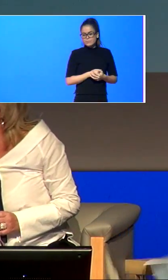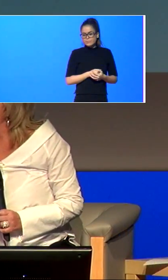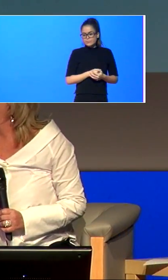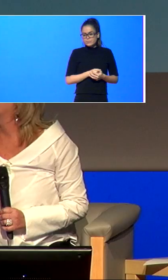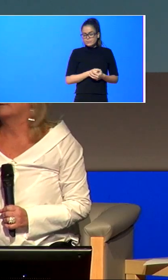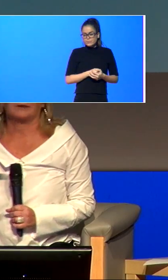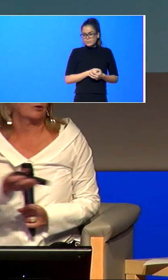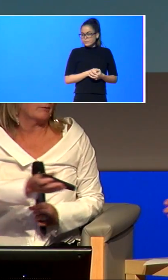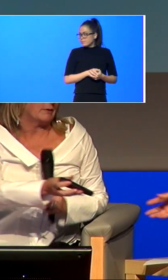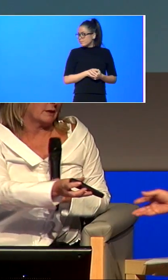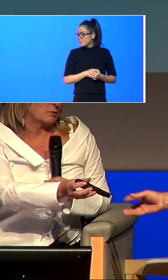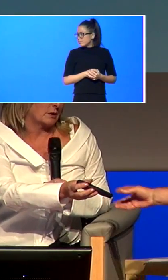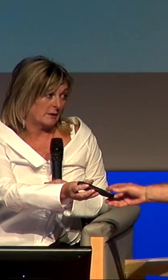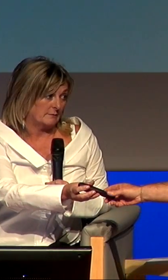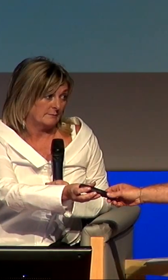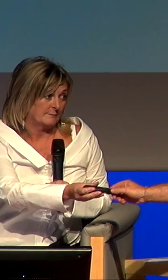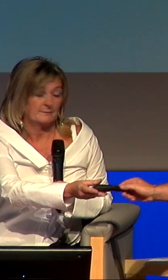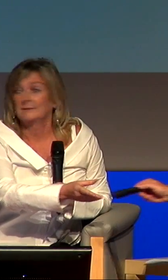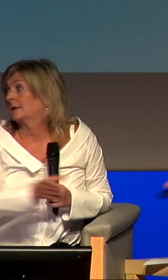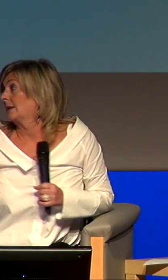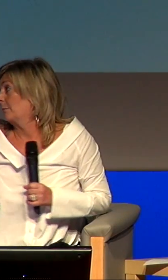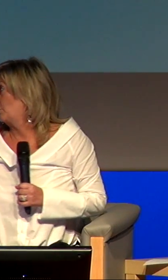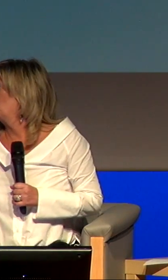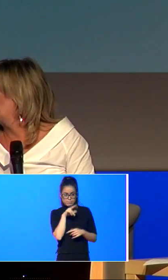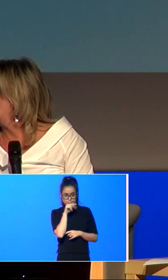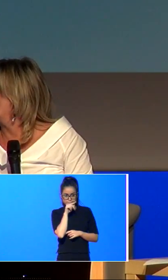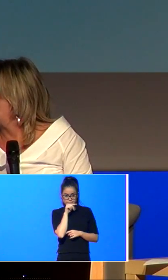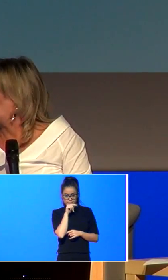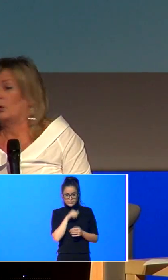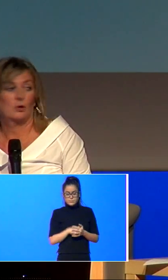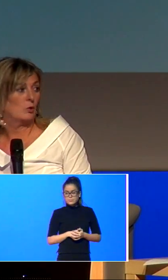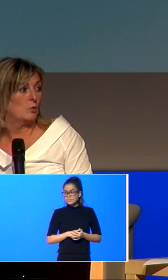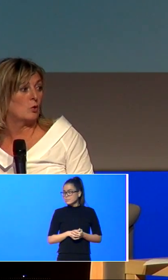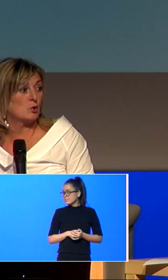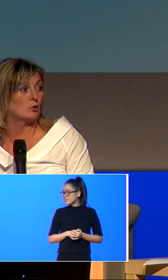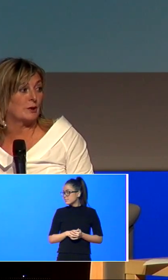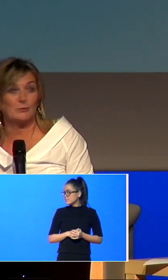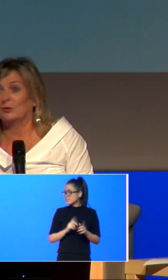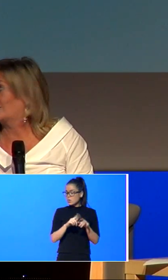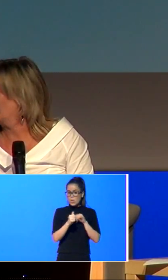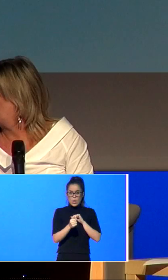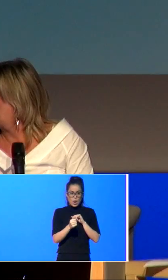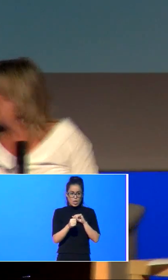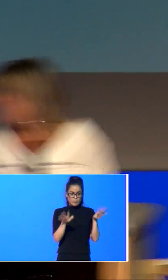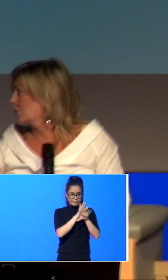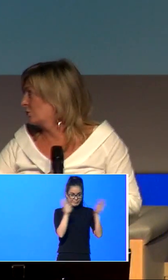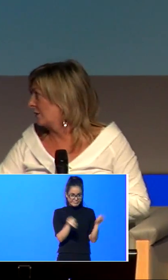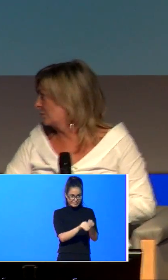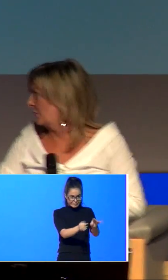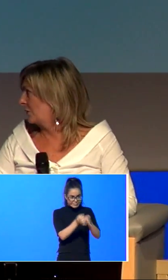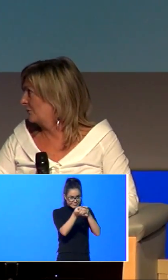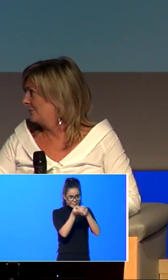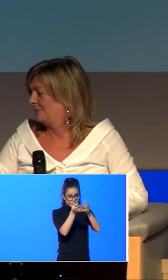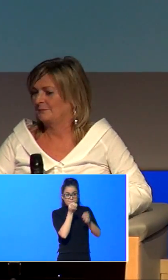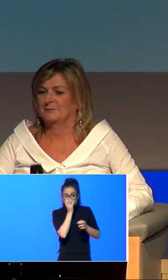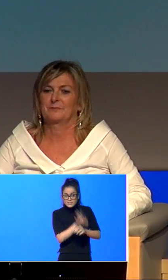Bye. Creo que va a hablar en euskera, pero bueno, luego os lo contamos, lo que va diciendo os lo contamos, ¿de